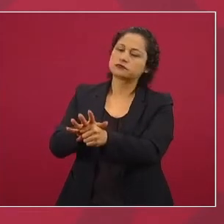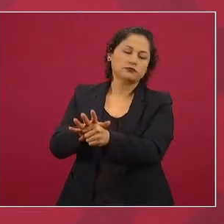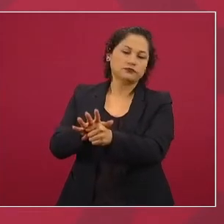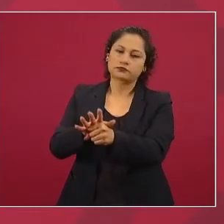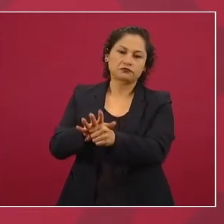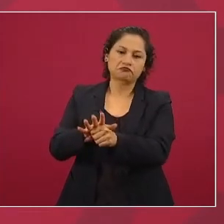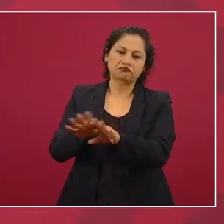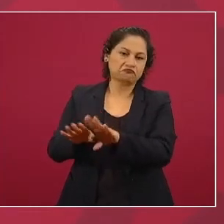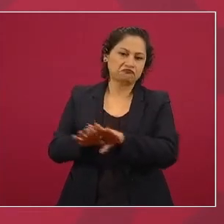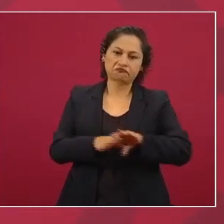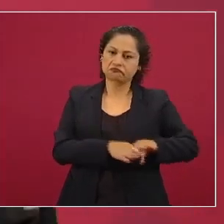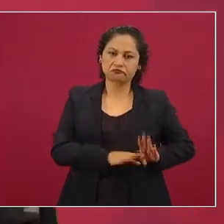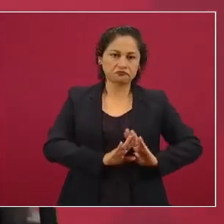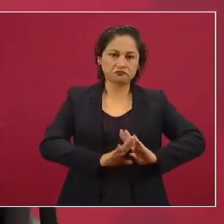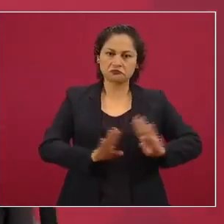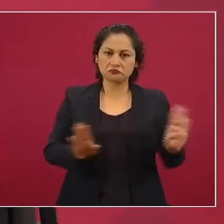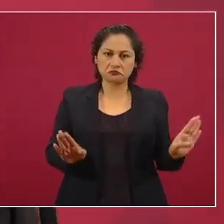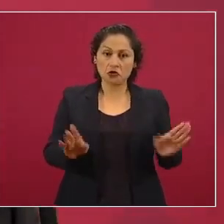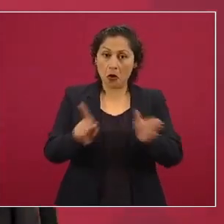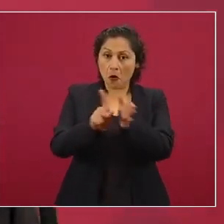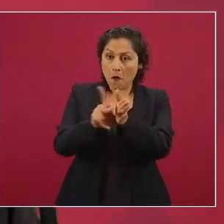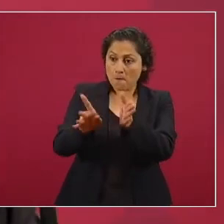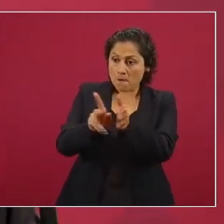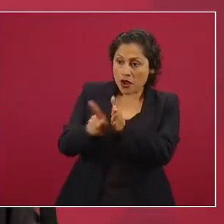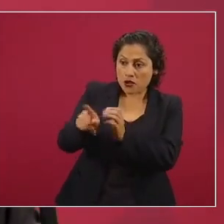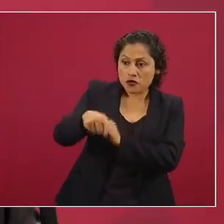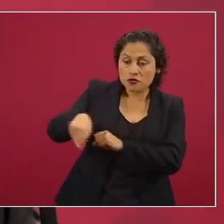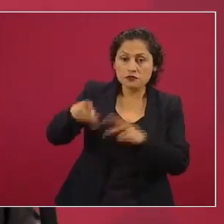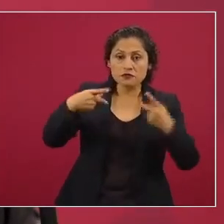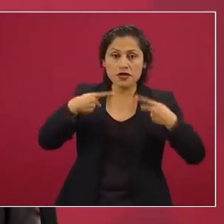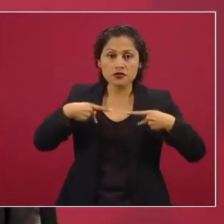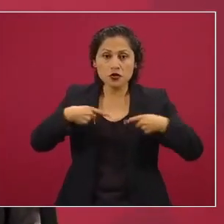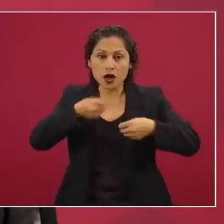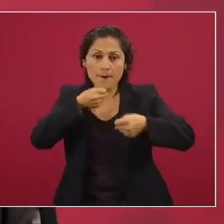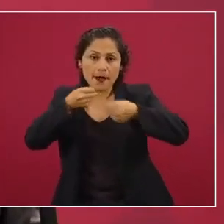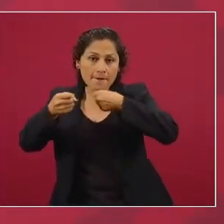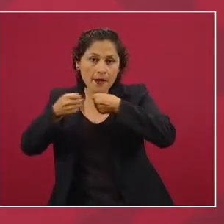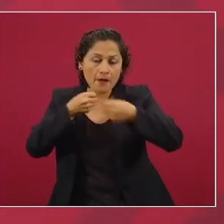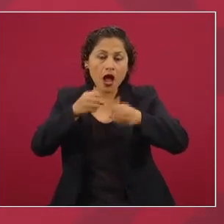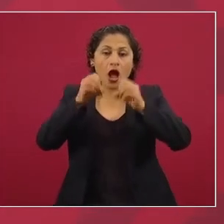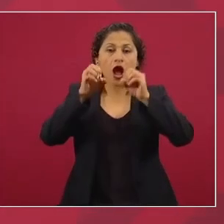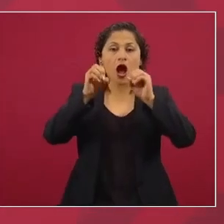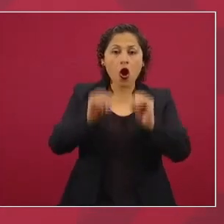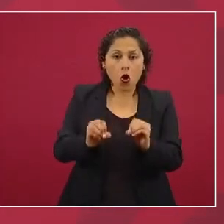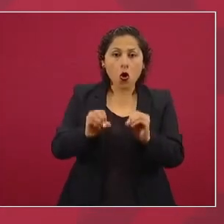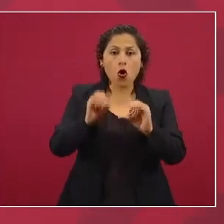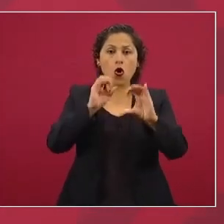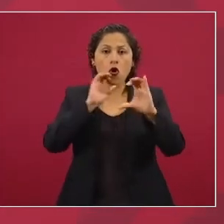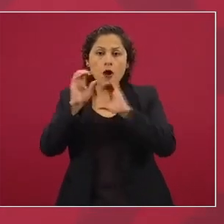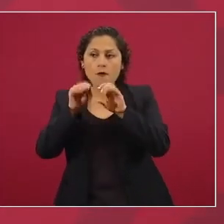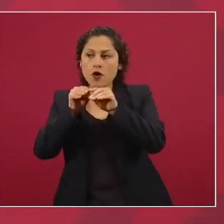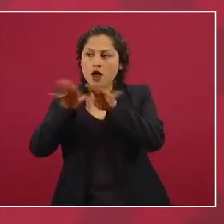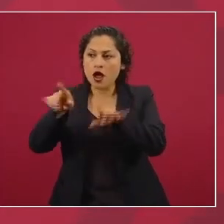sin que ningún periodista, ningún medio de comunicación sea